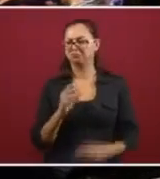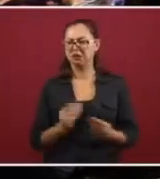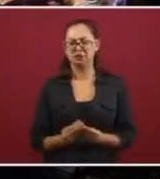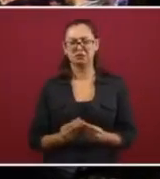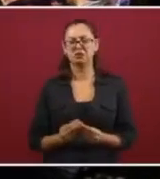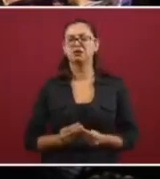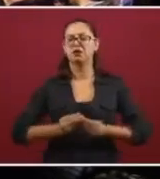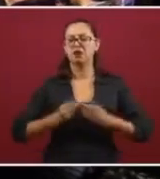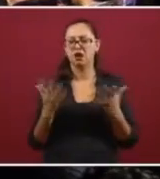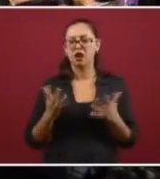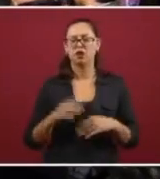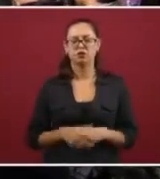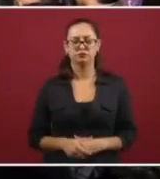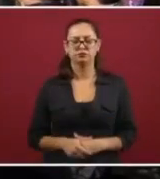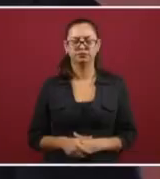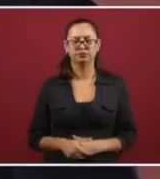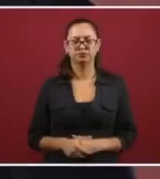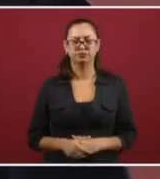pues se usaba